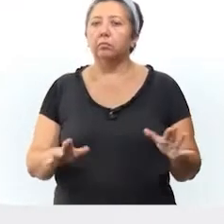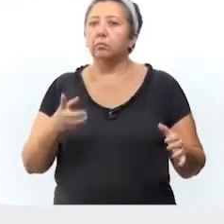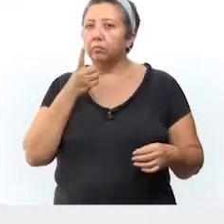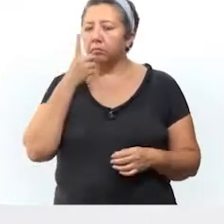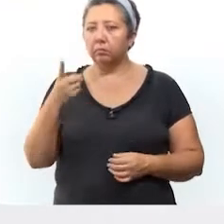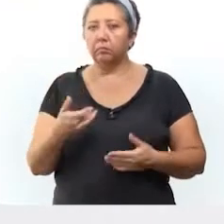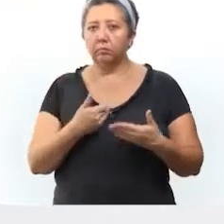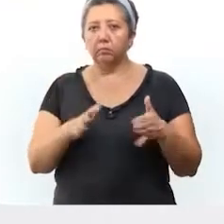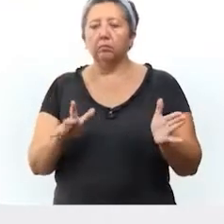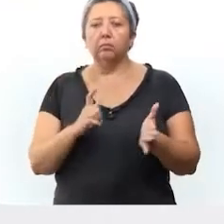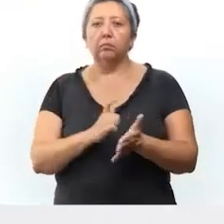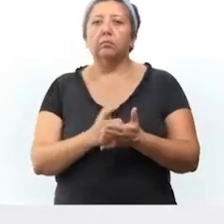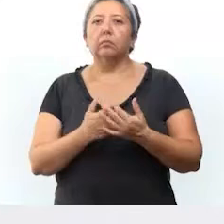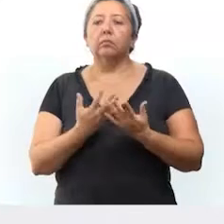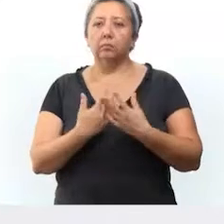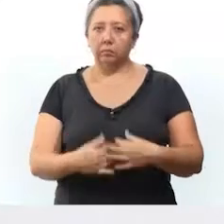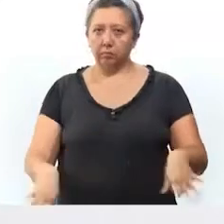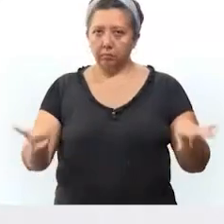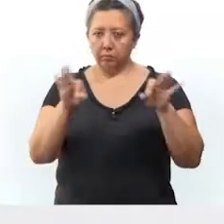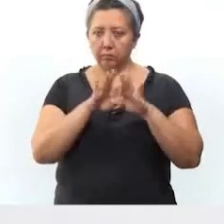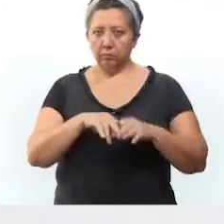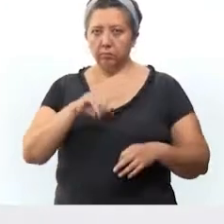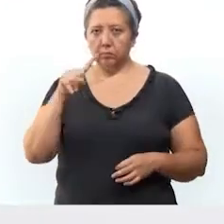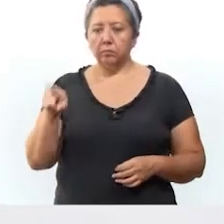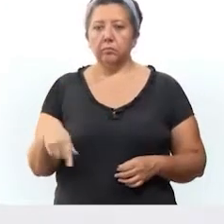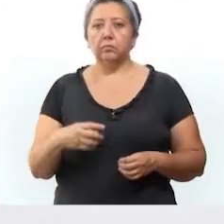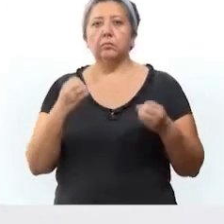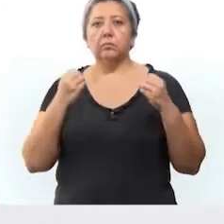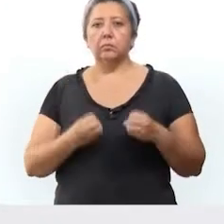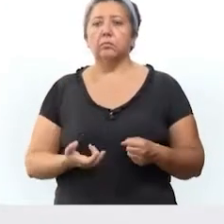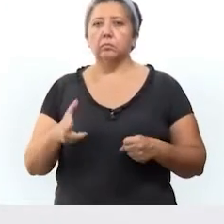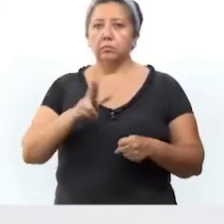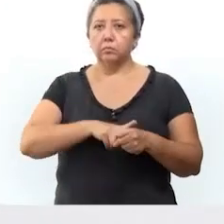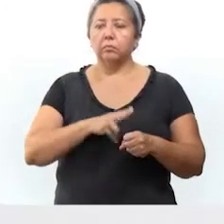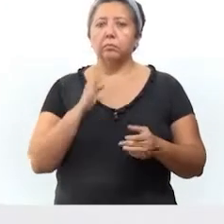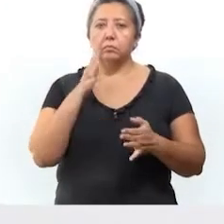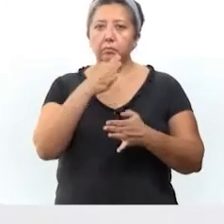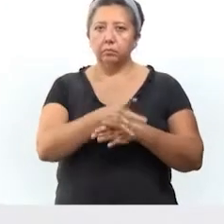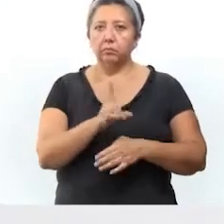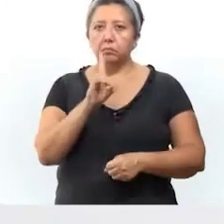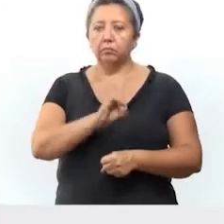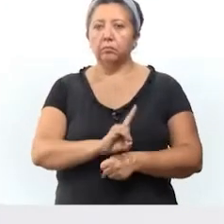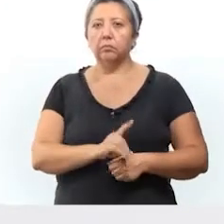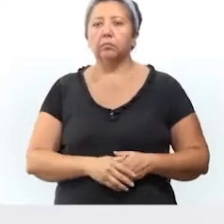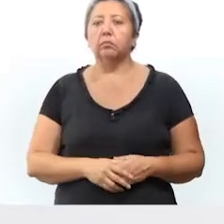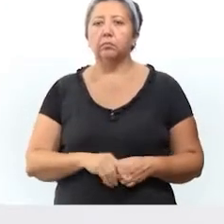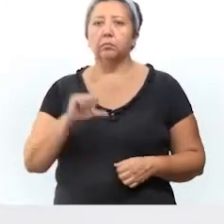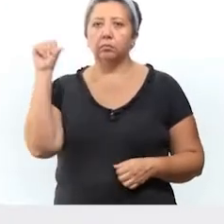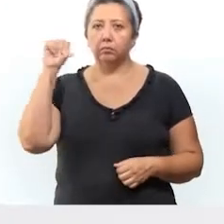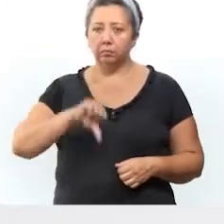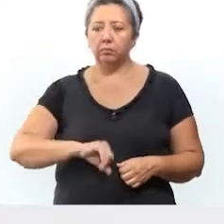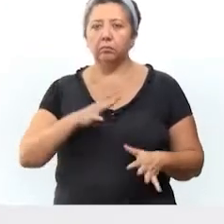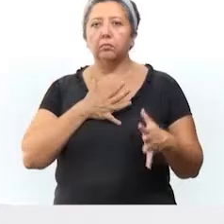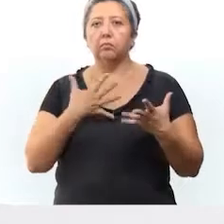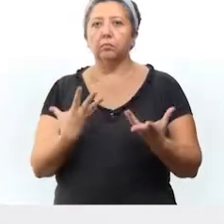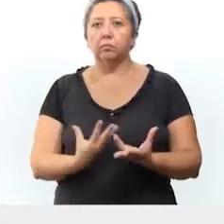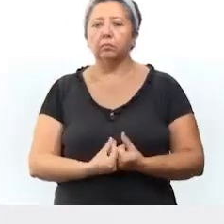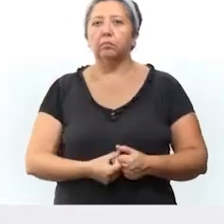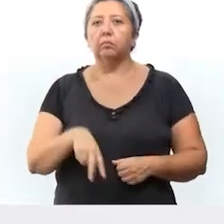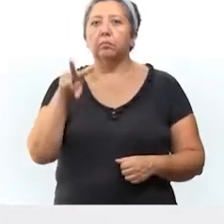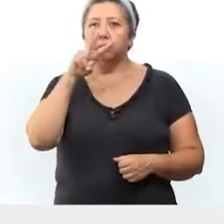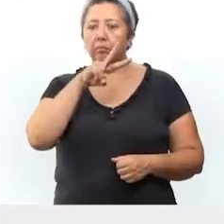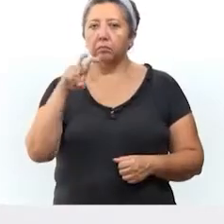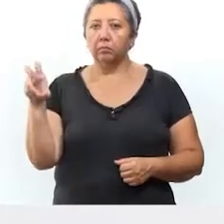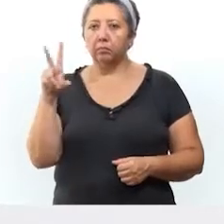ha señalado, en la reapertura económica, los datos más importantes son la ocupación hospitalaria y los ingresos diarios. El día de hoy